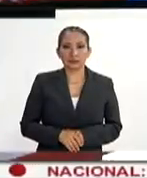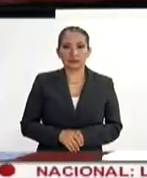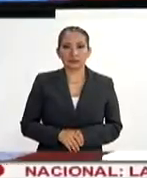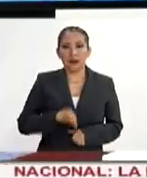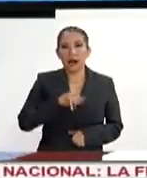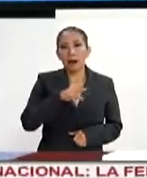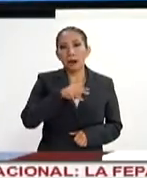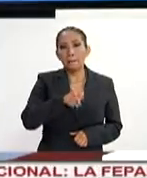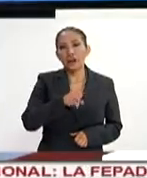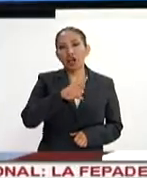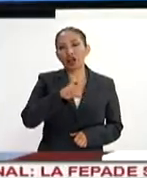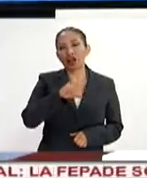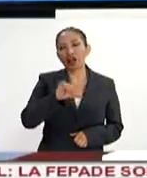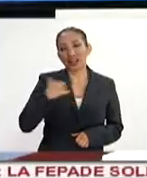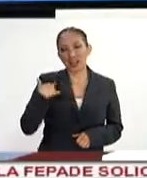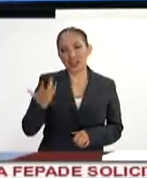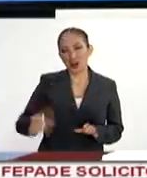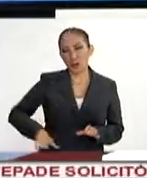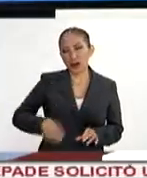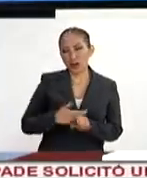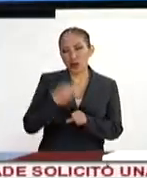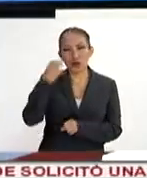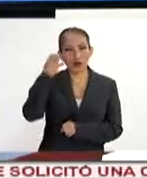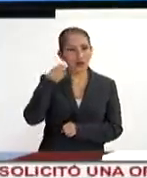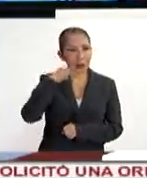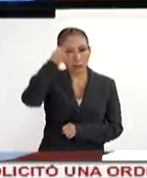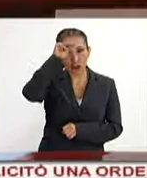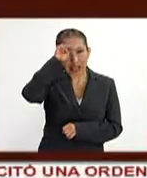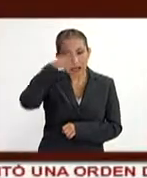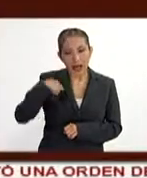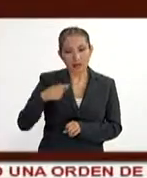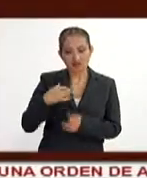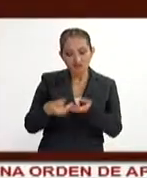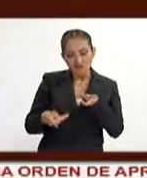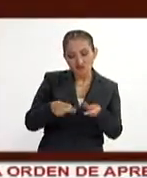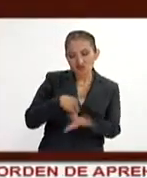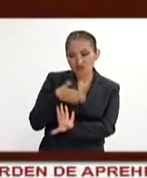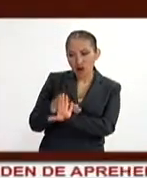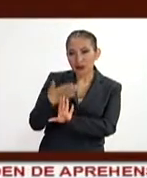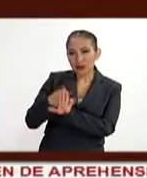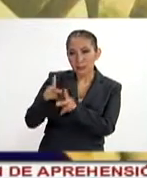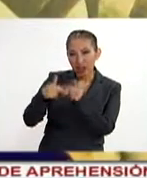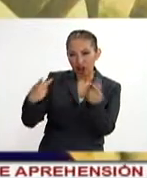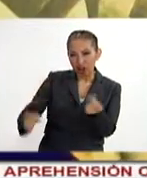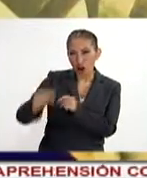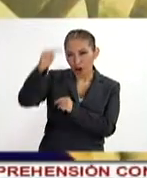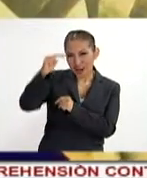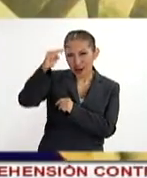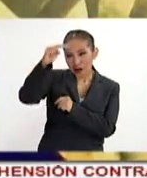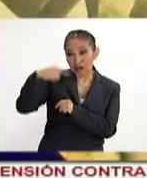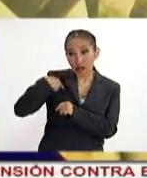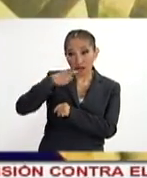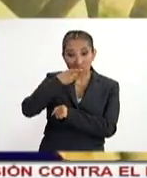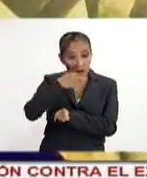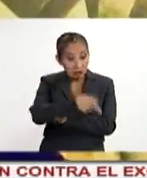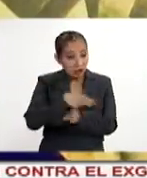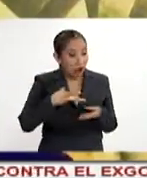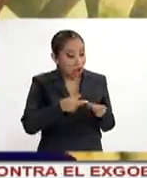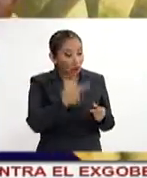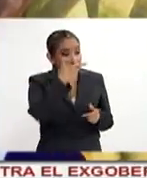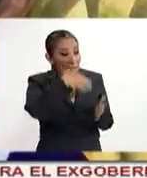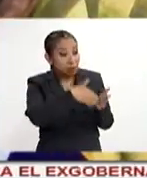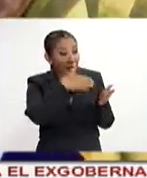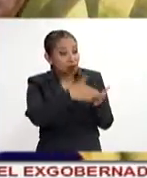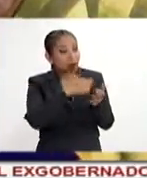Jaime Rodríguez, el Bronco, gobernador de Nuevo León, prepara una demanda en contra del diario El Norte por haber publicado que gastó 7 millones de pesos